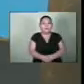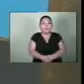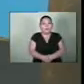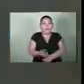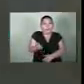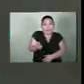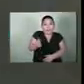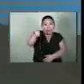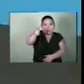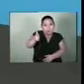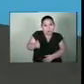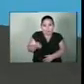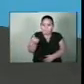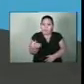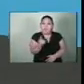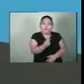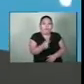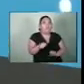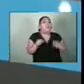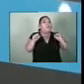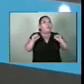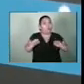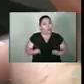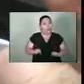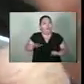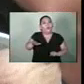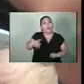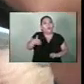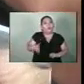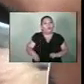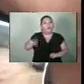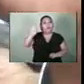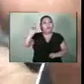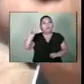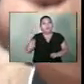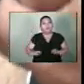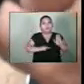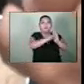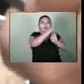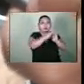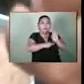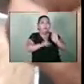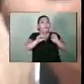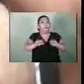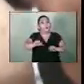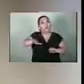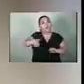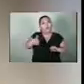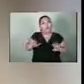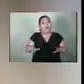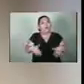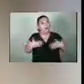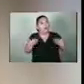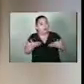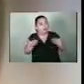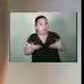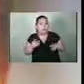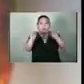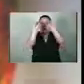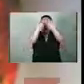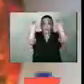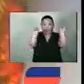mes, las personas en el país podrán usar el Bitcoin como moneda de curso legal, que podrá ser utilizada a través de las